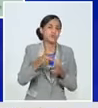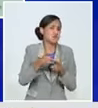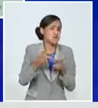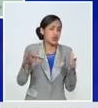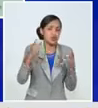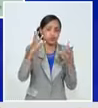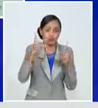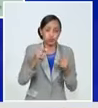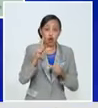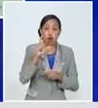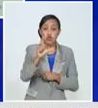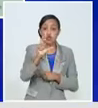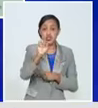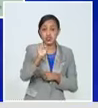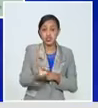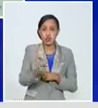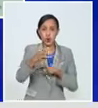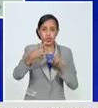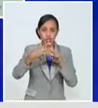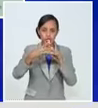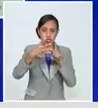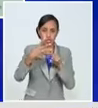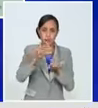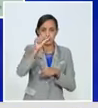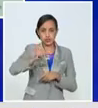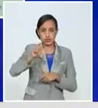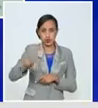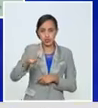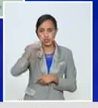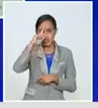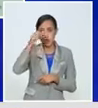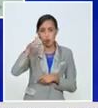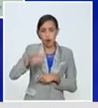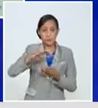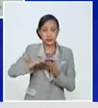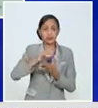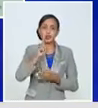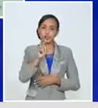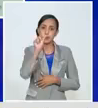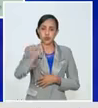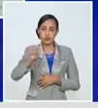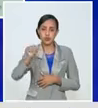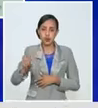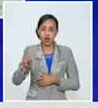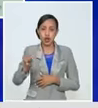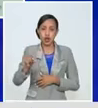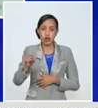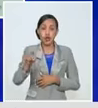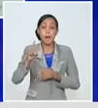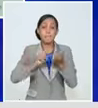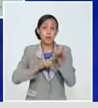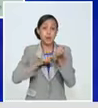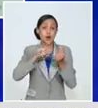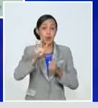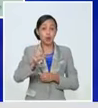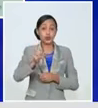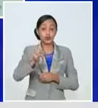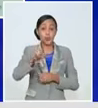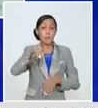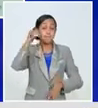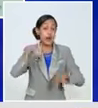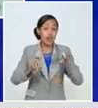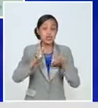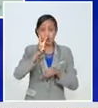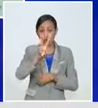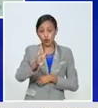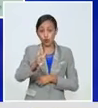Consolación del Sur con 3, San Juan y Martínez con 1, La Palma 4, Los Palacios 2, Minas